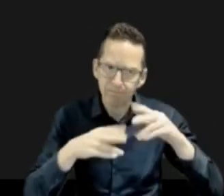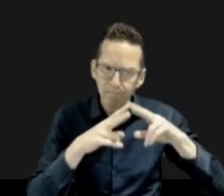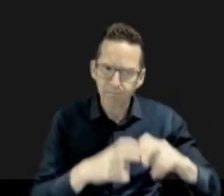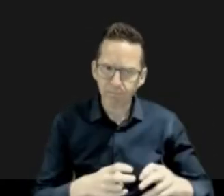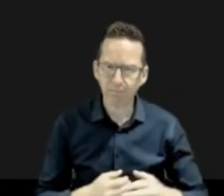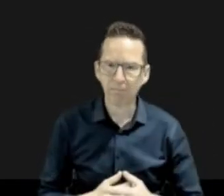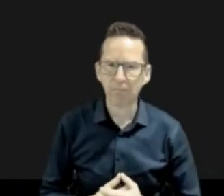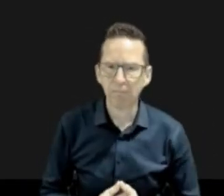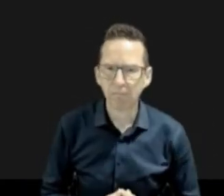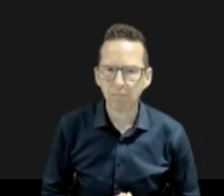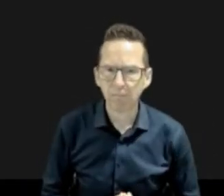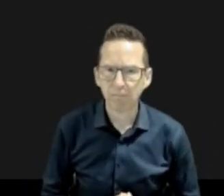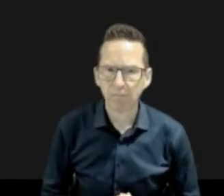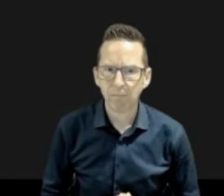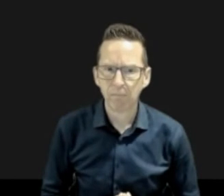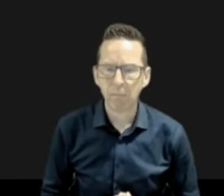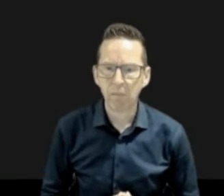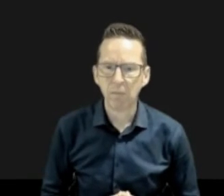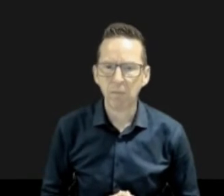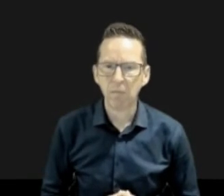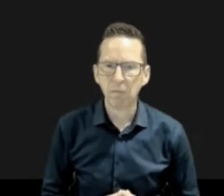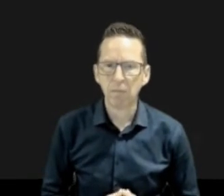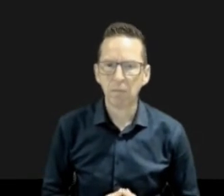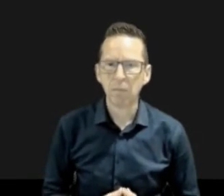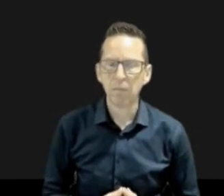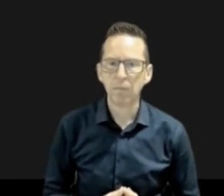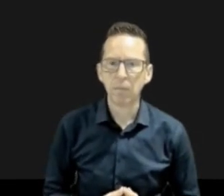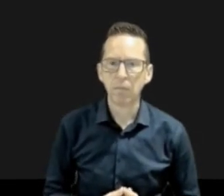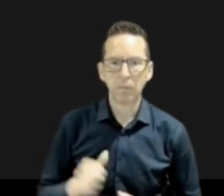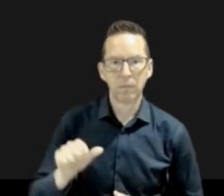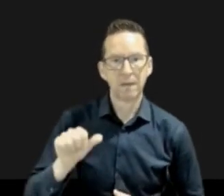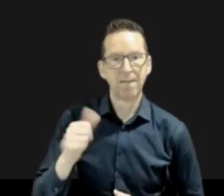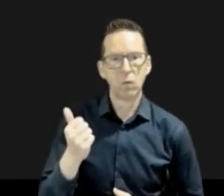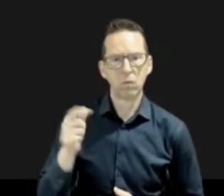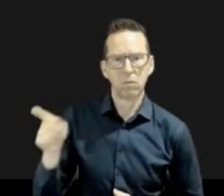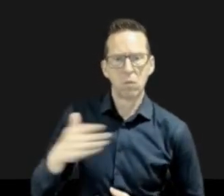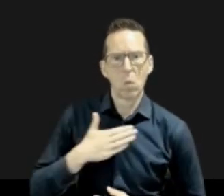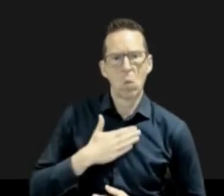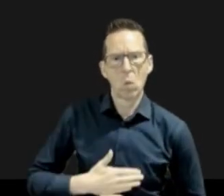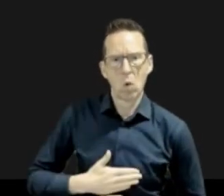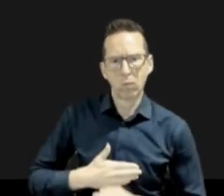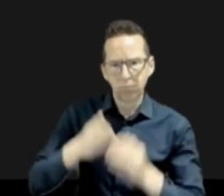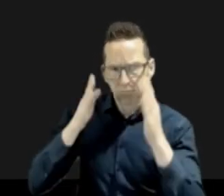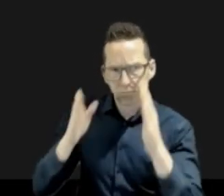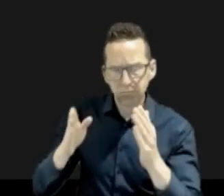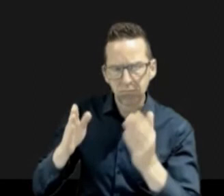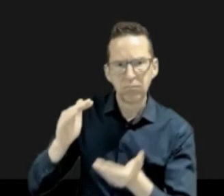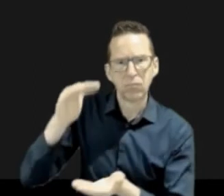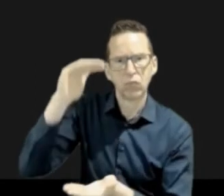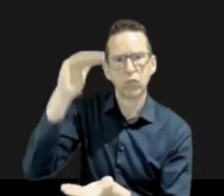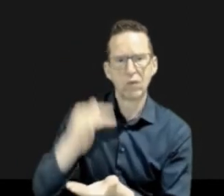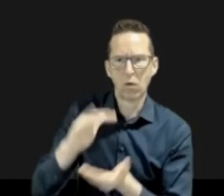desastres y bajo de este comité está seis grupos de